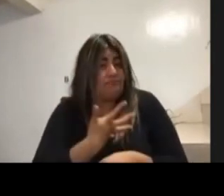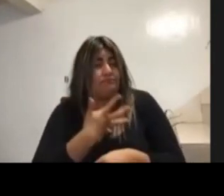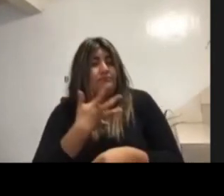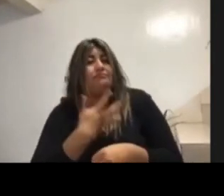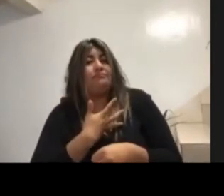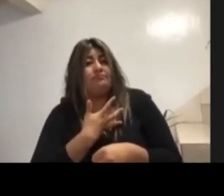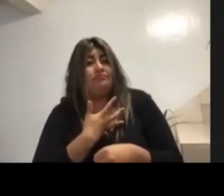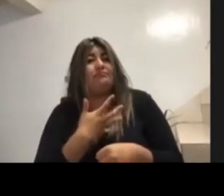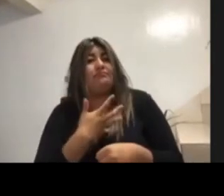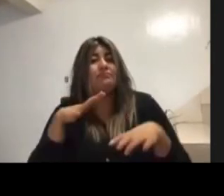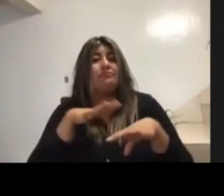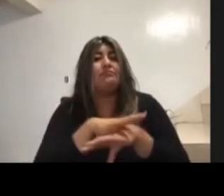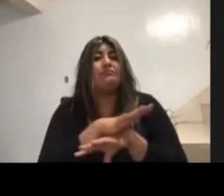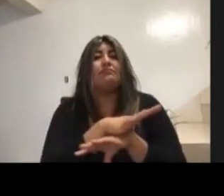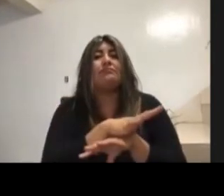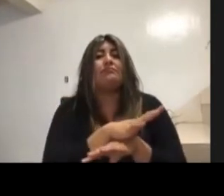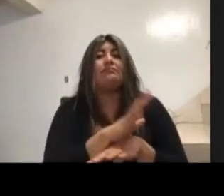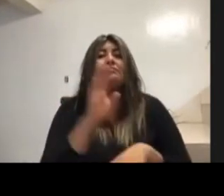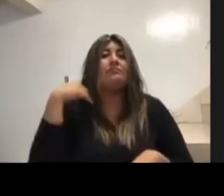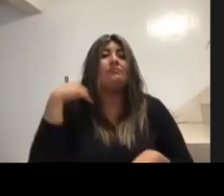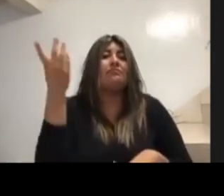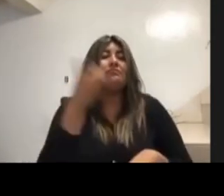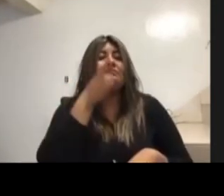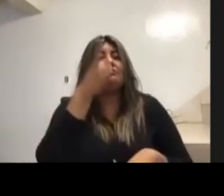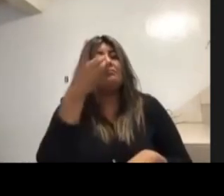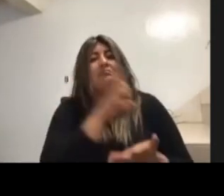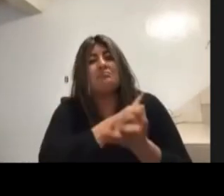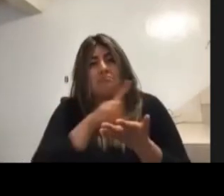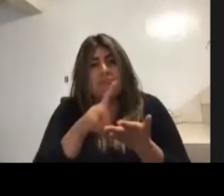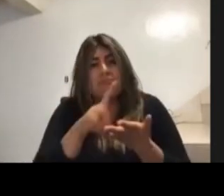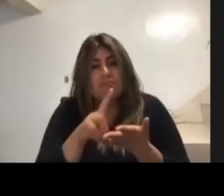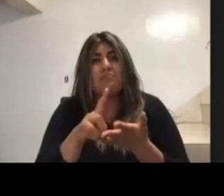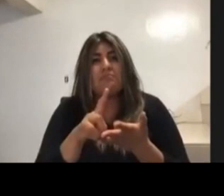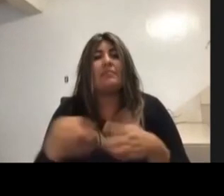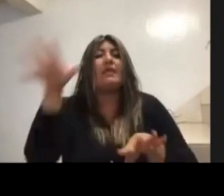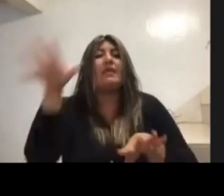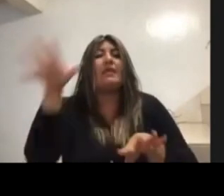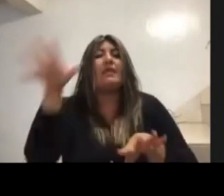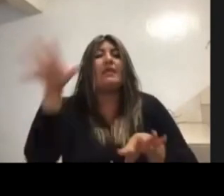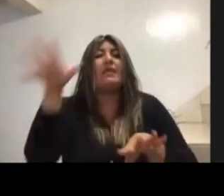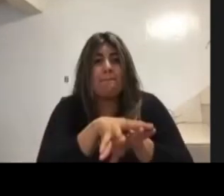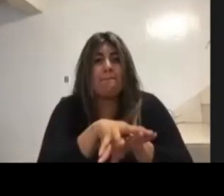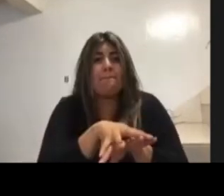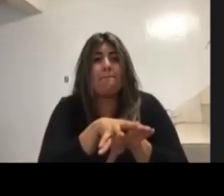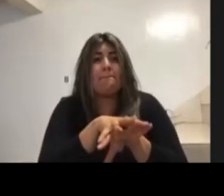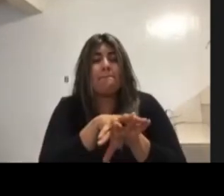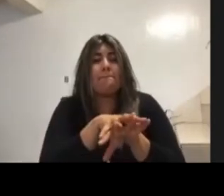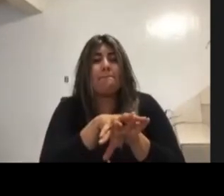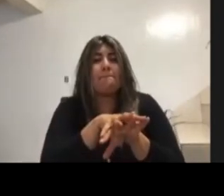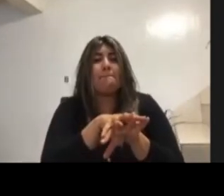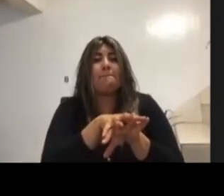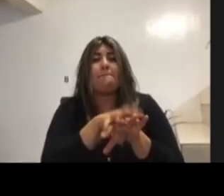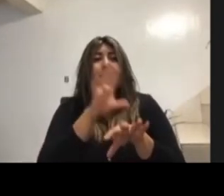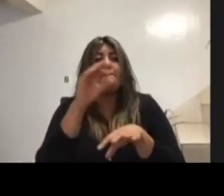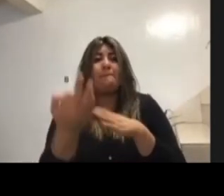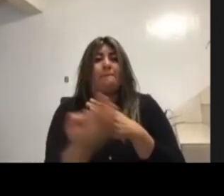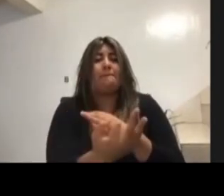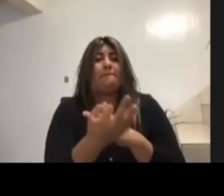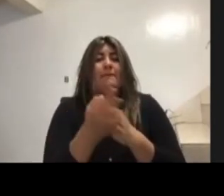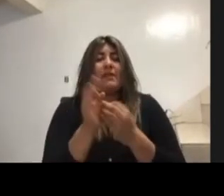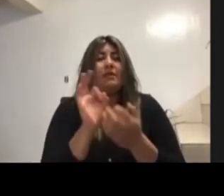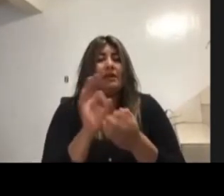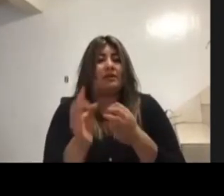quisiera decir que igual que los derechos, la inclusión no va en contra de ninguna de las personas. La inclusión solo